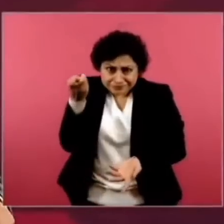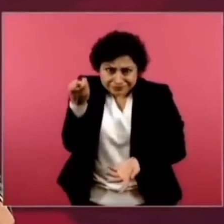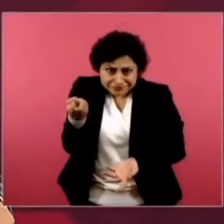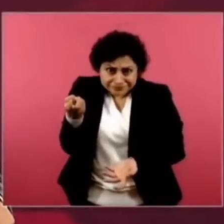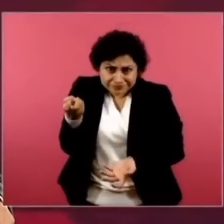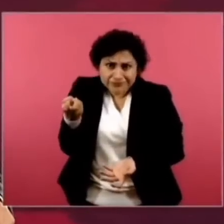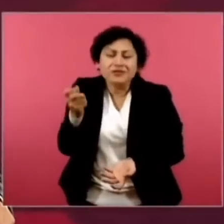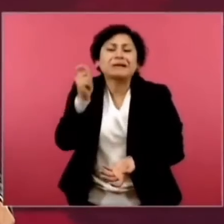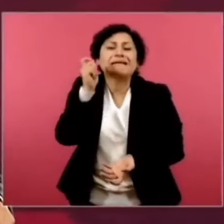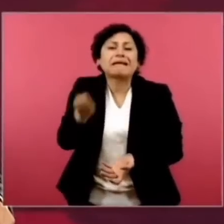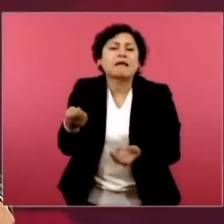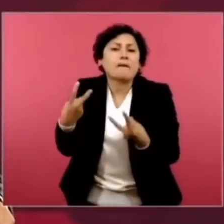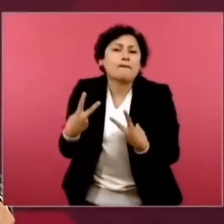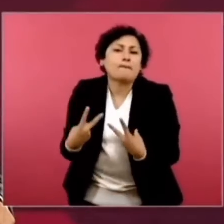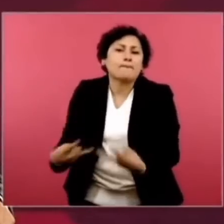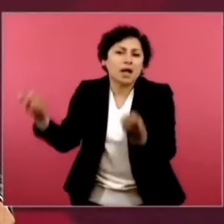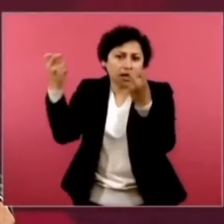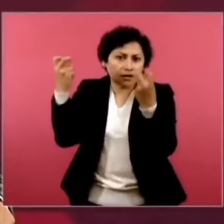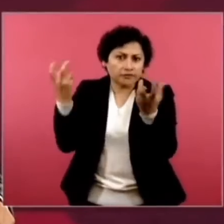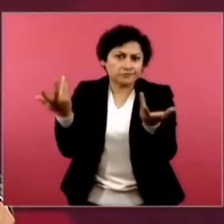Extorsionan.